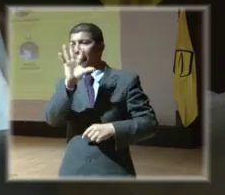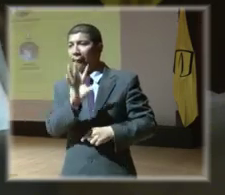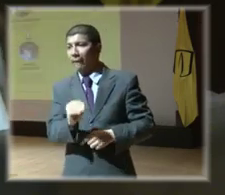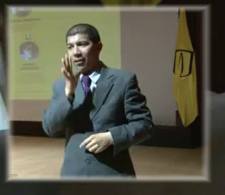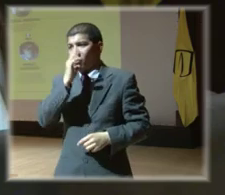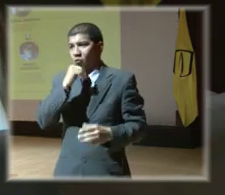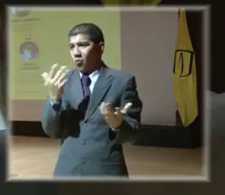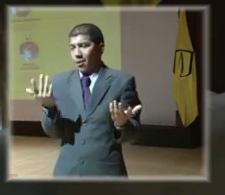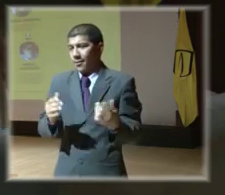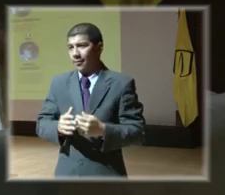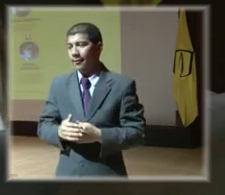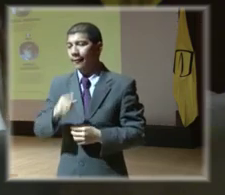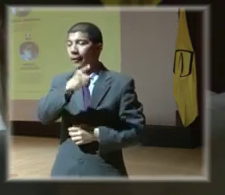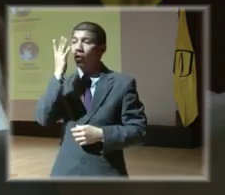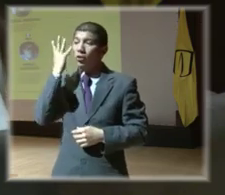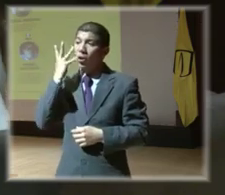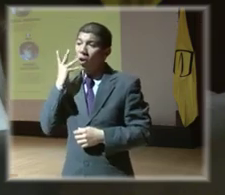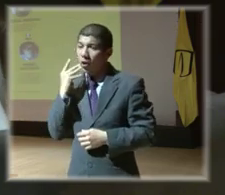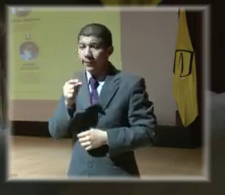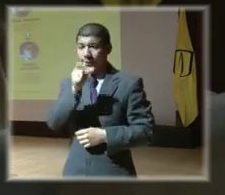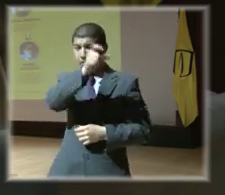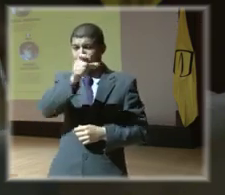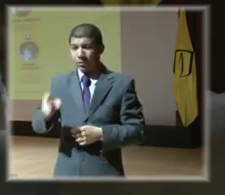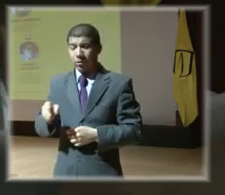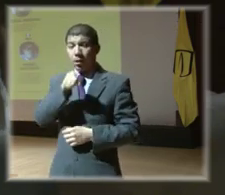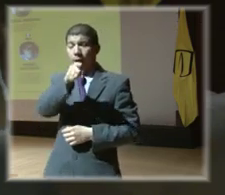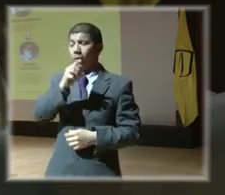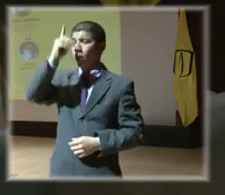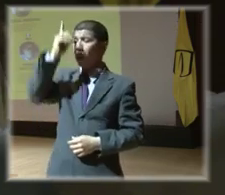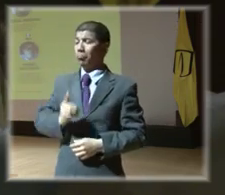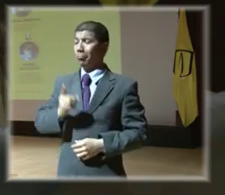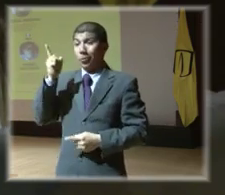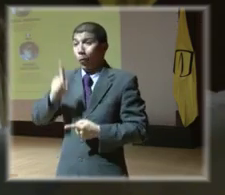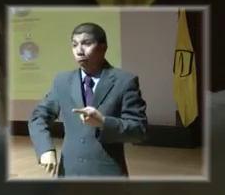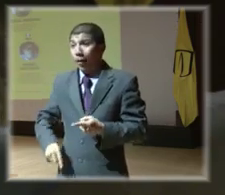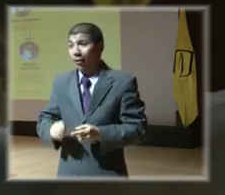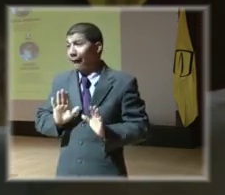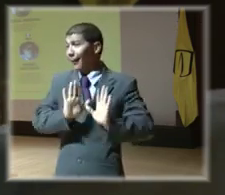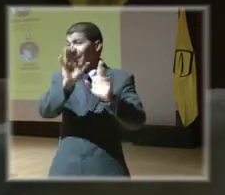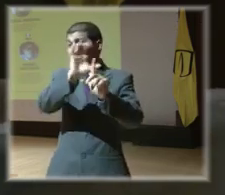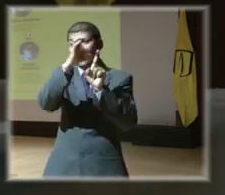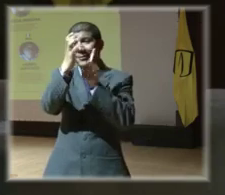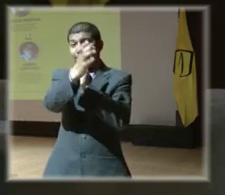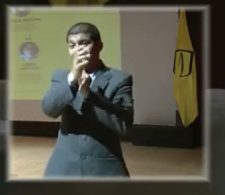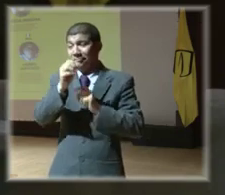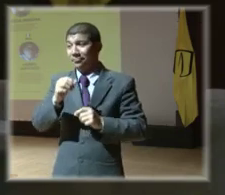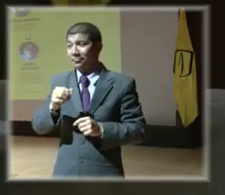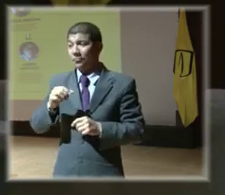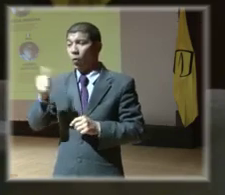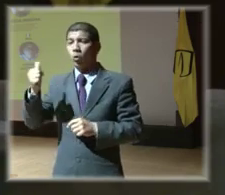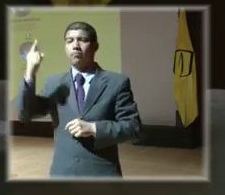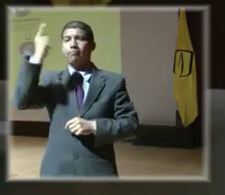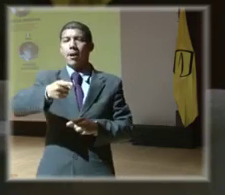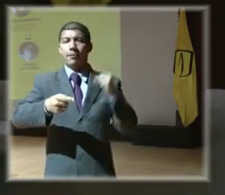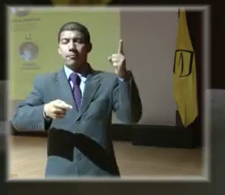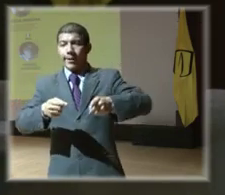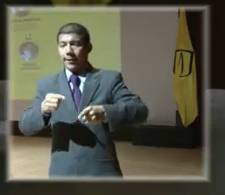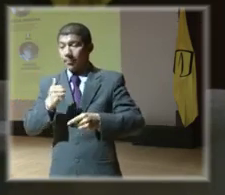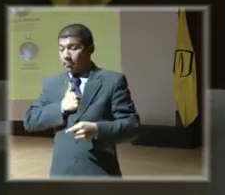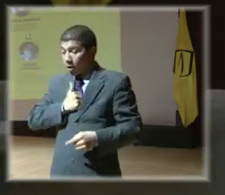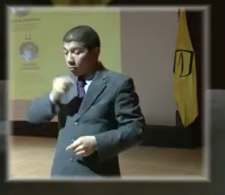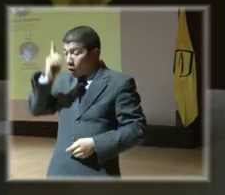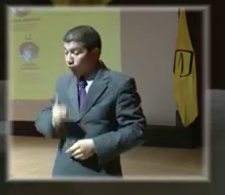de tomar sus propias decisiones. Y igual como acá en otras partes del mundo, por ejemplo, una persona con discapacidad